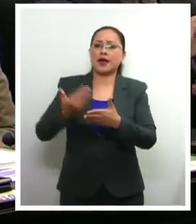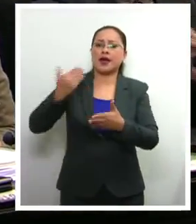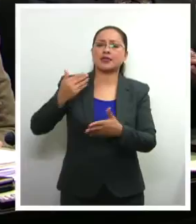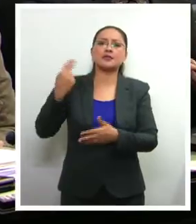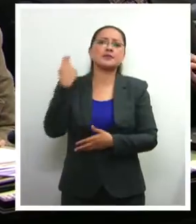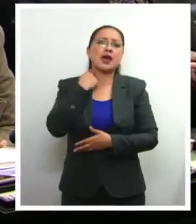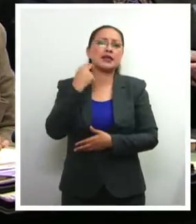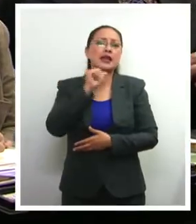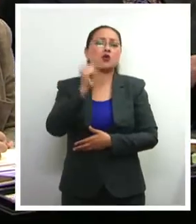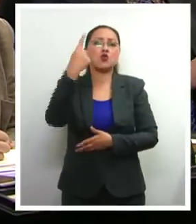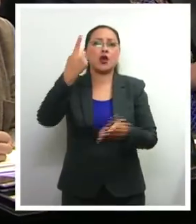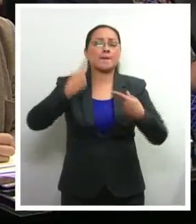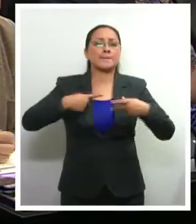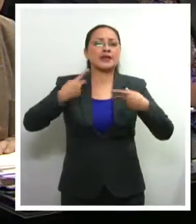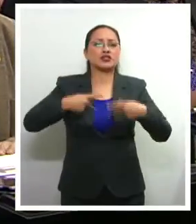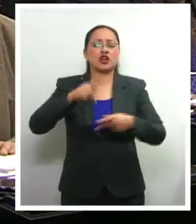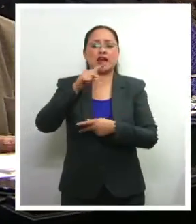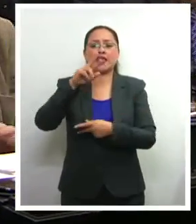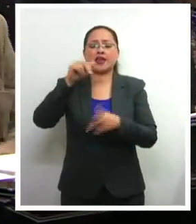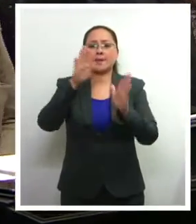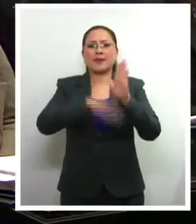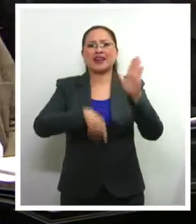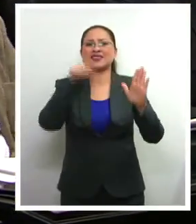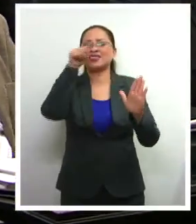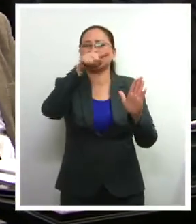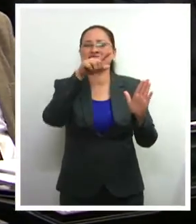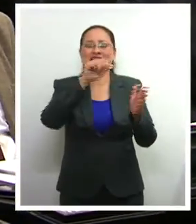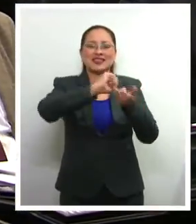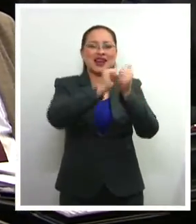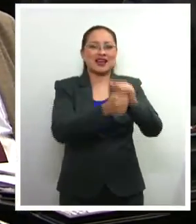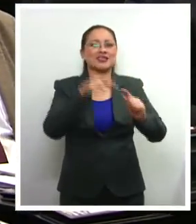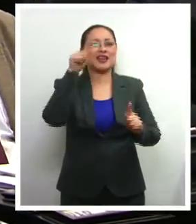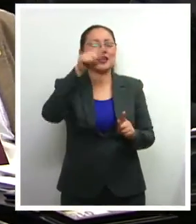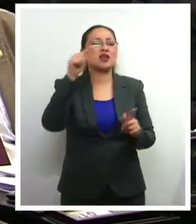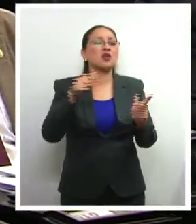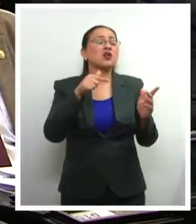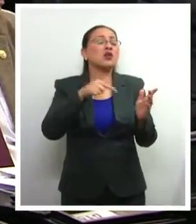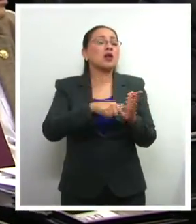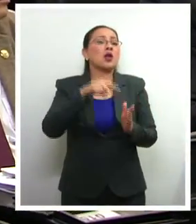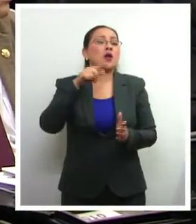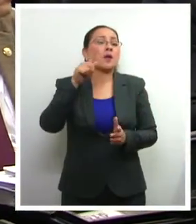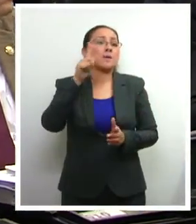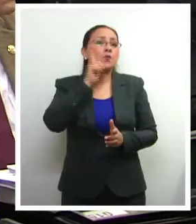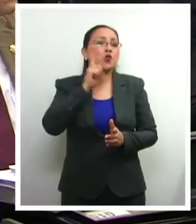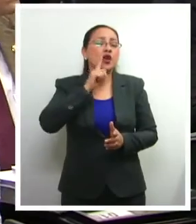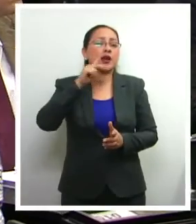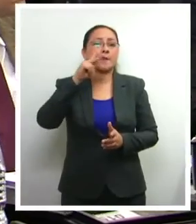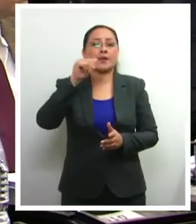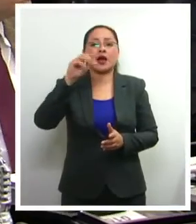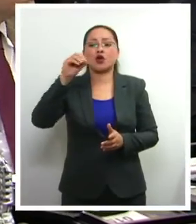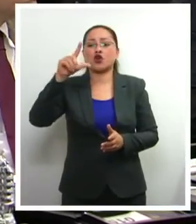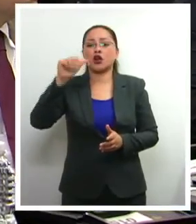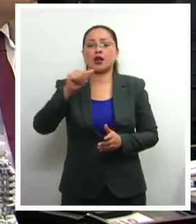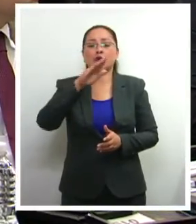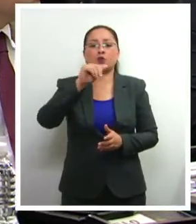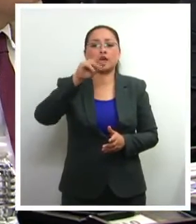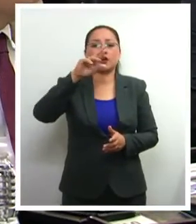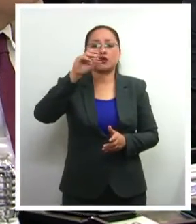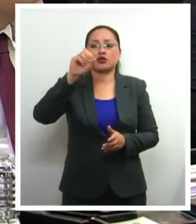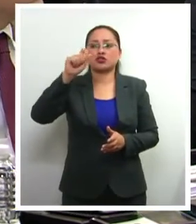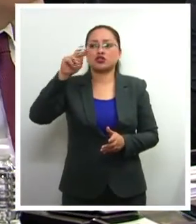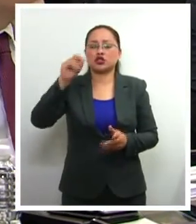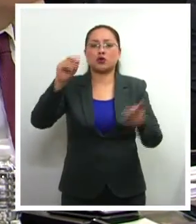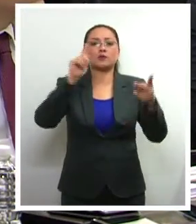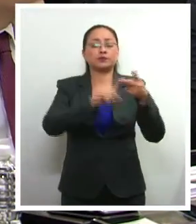asesinada una persona trans en Puente de Alvarado, Paola Buenrostro, en este mismo sentido el